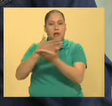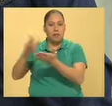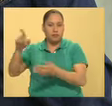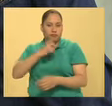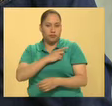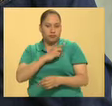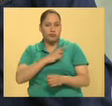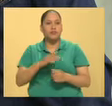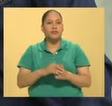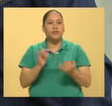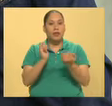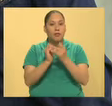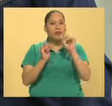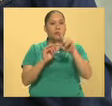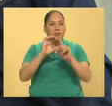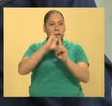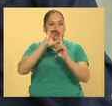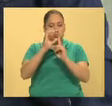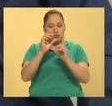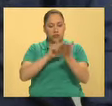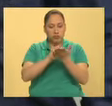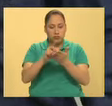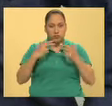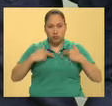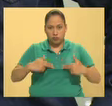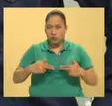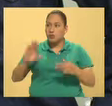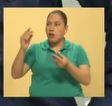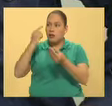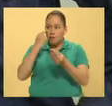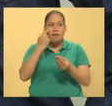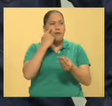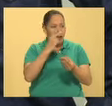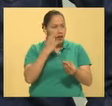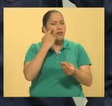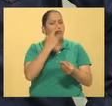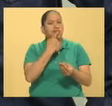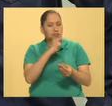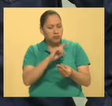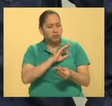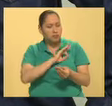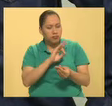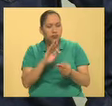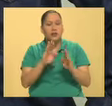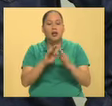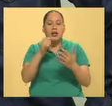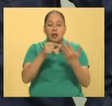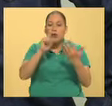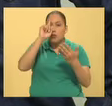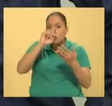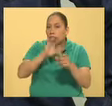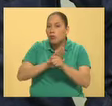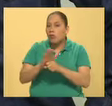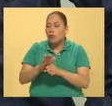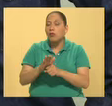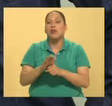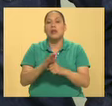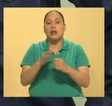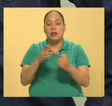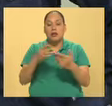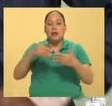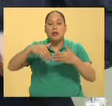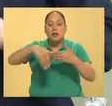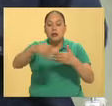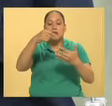diga. Así puedes interponer tu queja. ¿Y qué pasa si procede tu queja? ¿En qué consisten las recomendaciones? ¿Y qué es lo que se